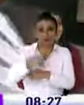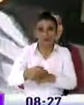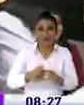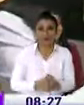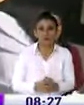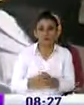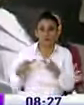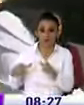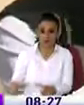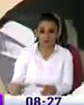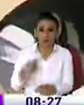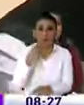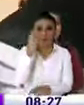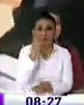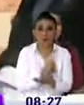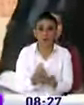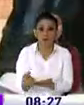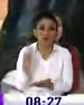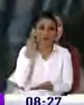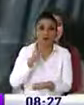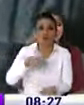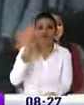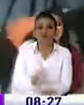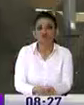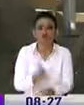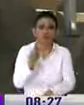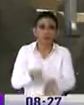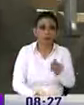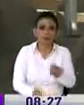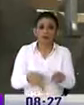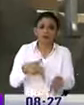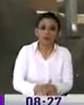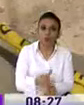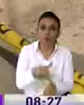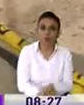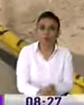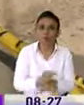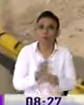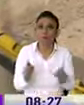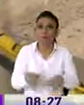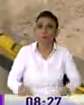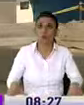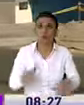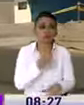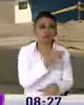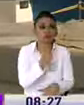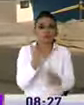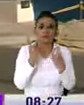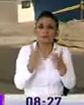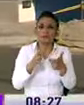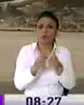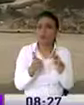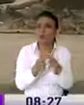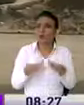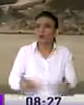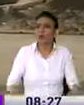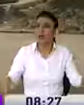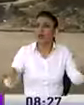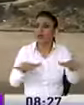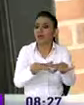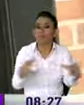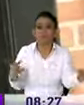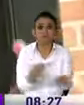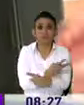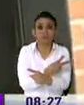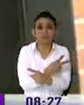una señora que se cayó justamente ahí porque no podía pasar. Sin embargo, al recorrer la zona, evidenciamos que el problema es mucho más grave.